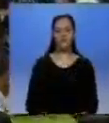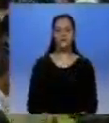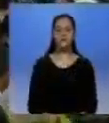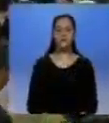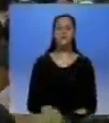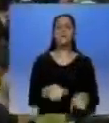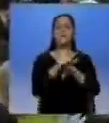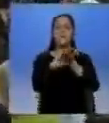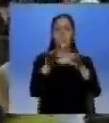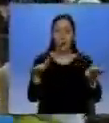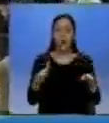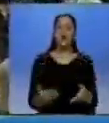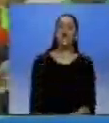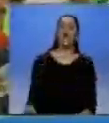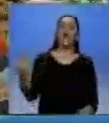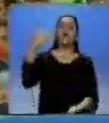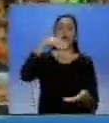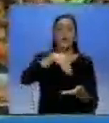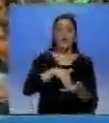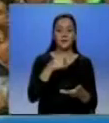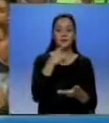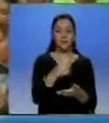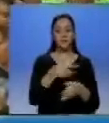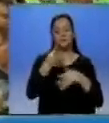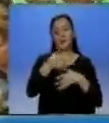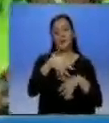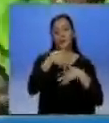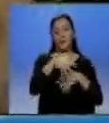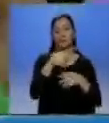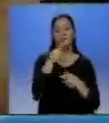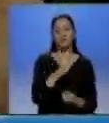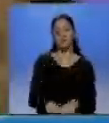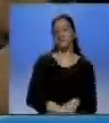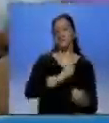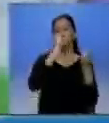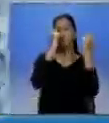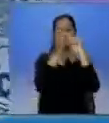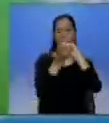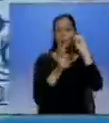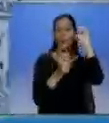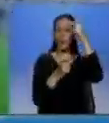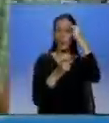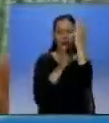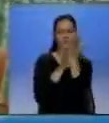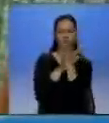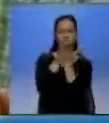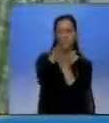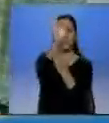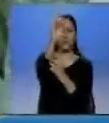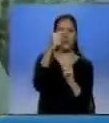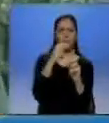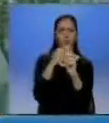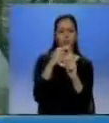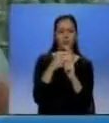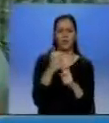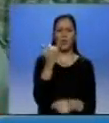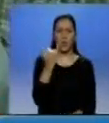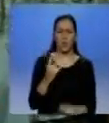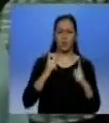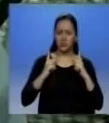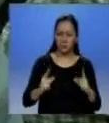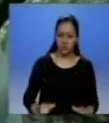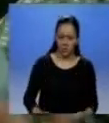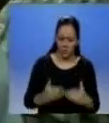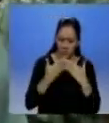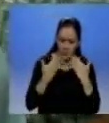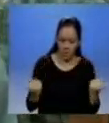Una vez más salieron a las calles a favor de un proyecto que aseguran les cambió la vida y enderezó el rumbo del país. Hemos hablado un poco en salud, en